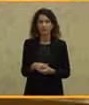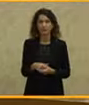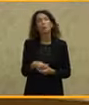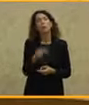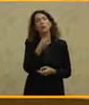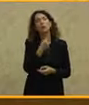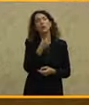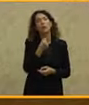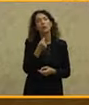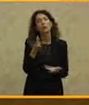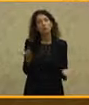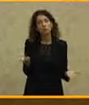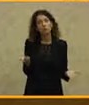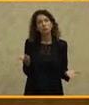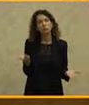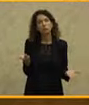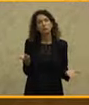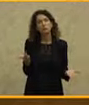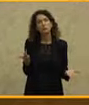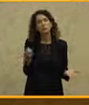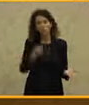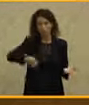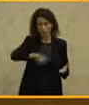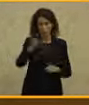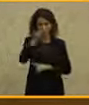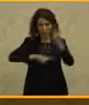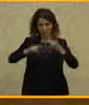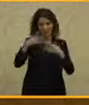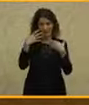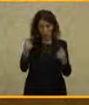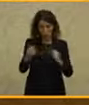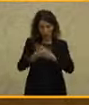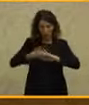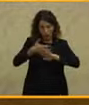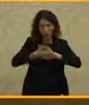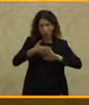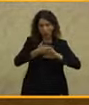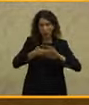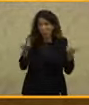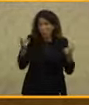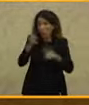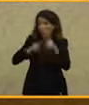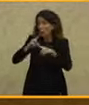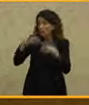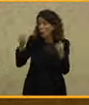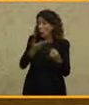Me gustaría que se hablase de nuestro problema de salud, pues como cualquier otro problema de